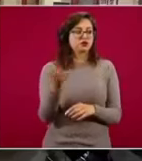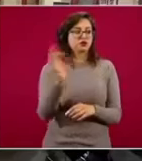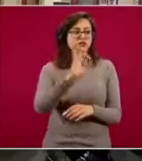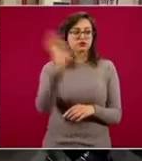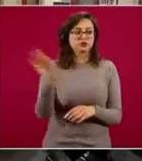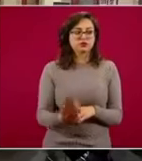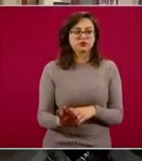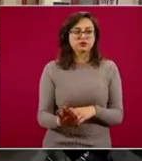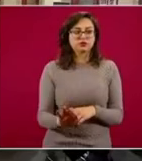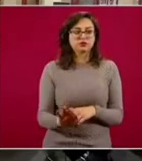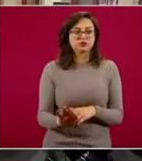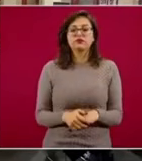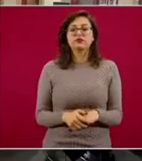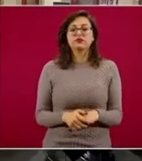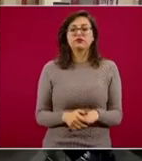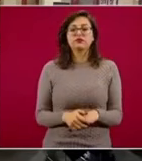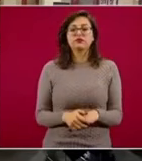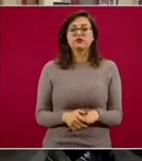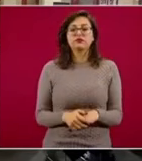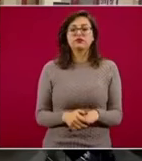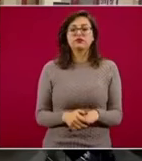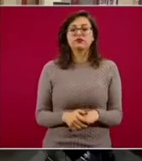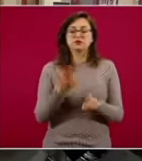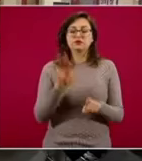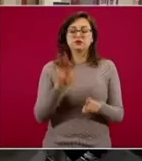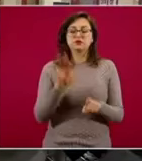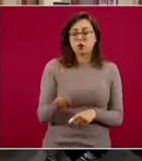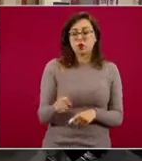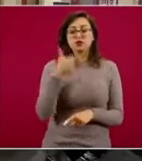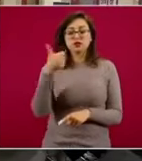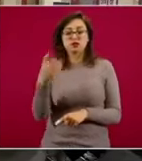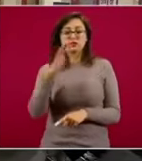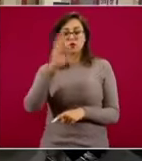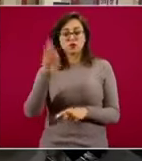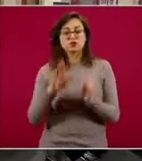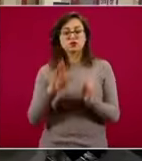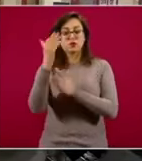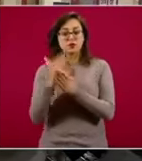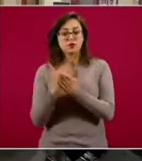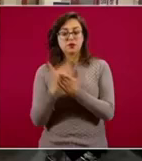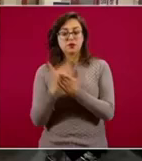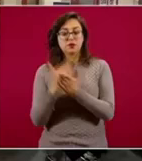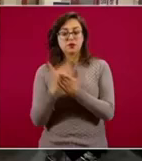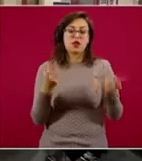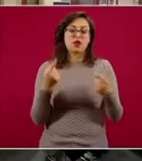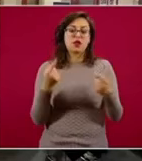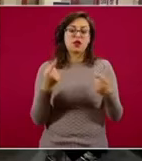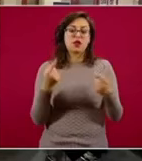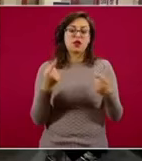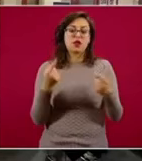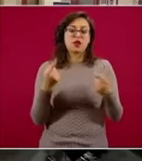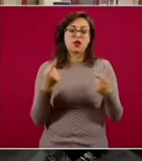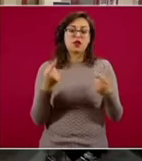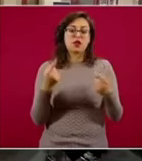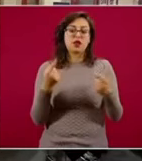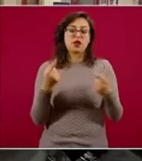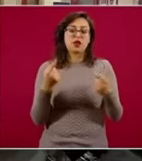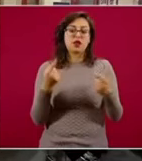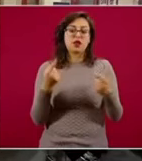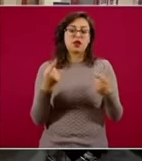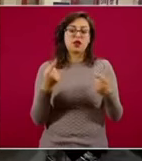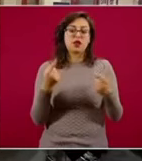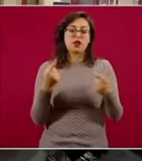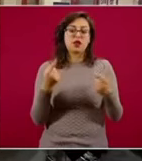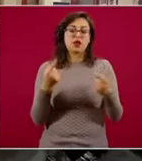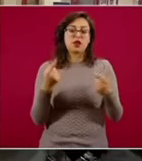una disminución de menos 46% cuando nos comparamos con esa semana epidemiológica en donde tuvimos la mayor